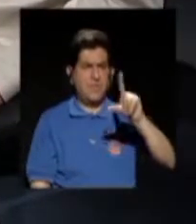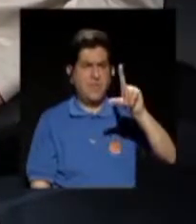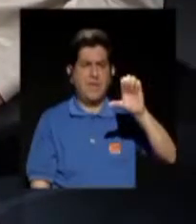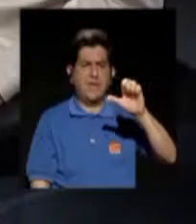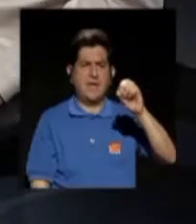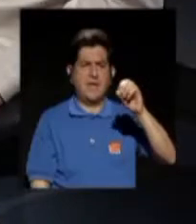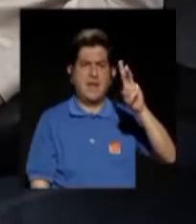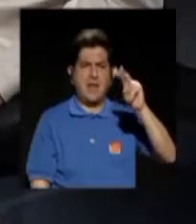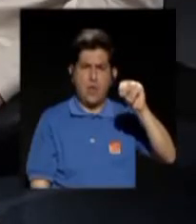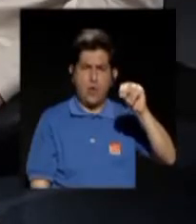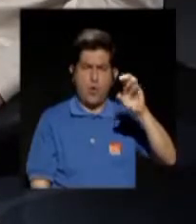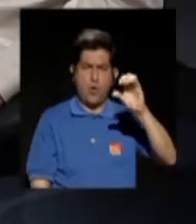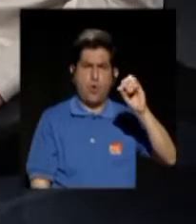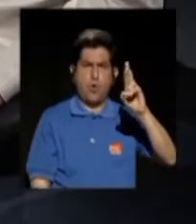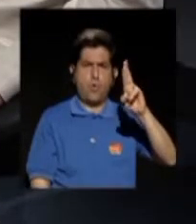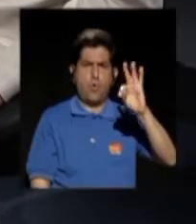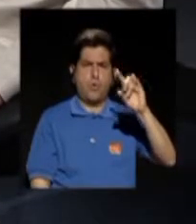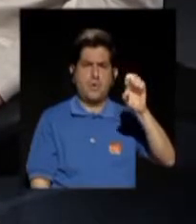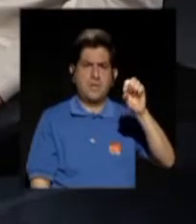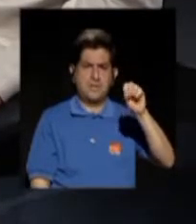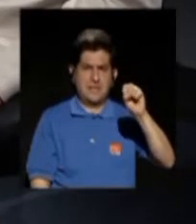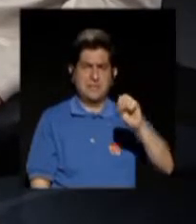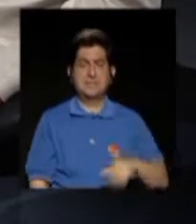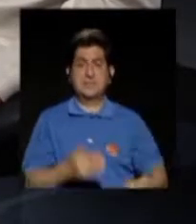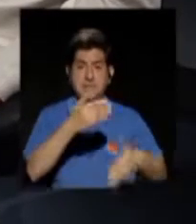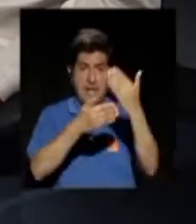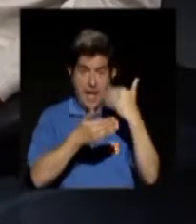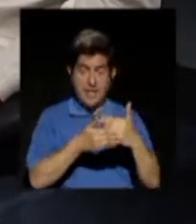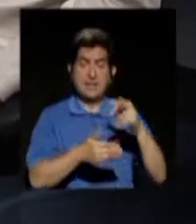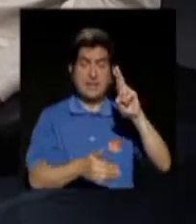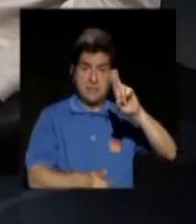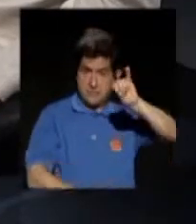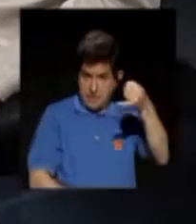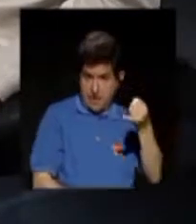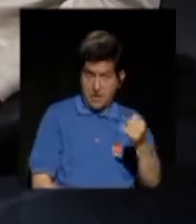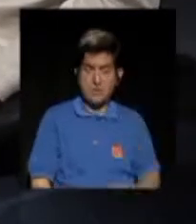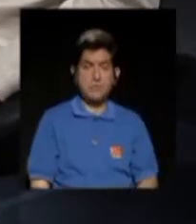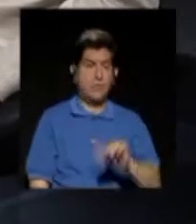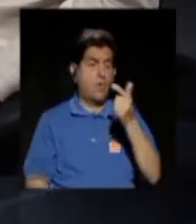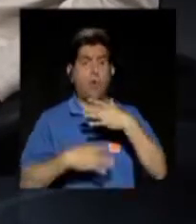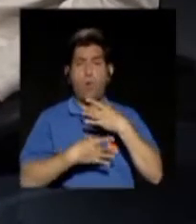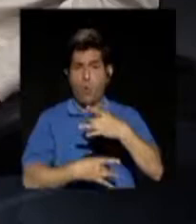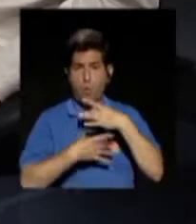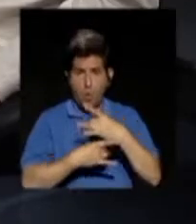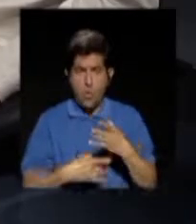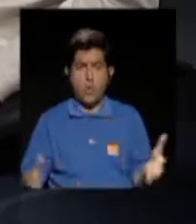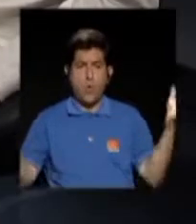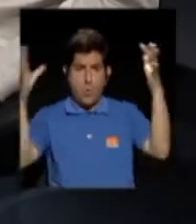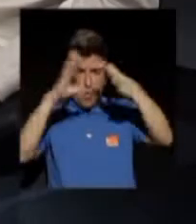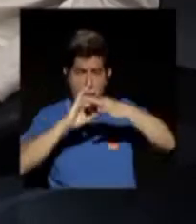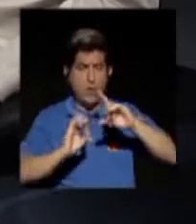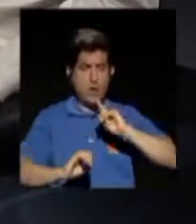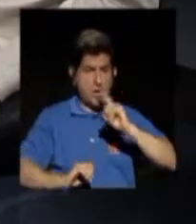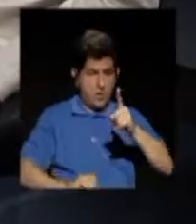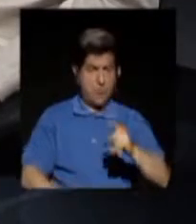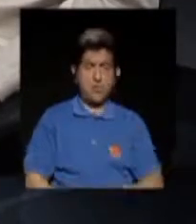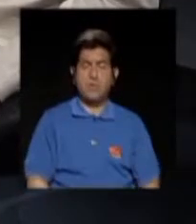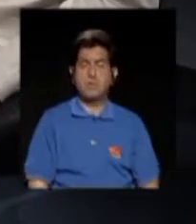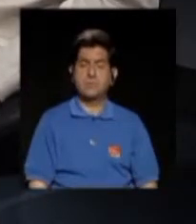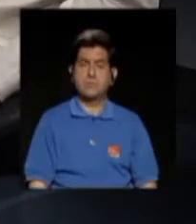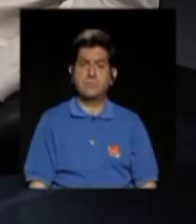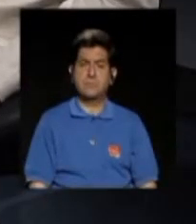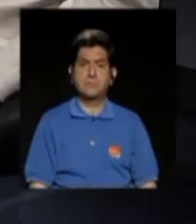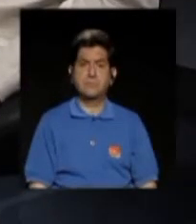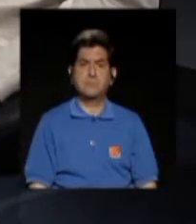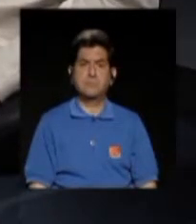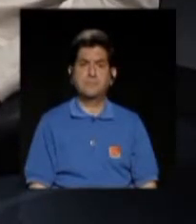antes de Ricardo Jiménez. Y lo otro interesante que está vinculado con lo que planteaba Iván hace un rato,